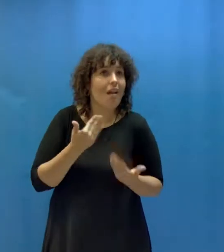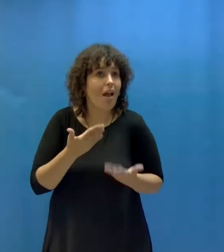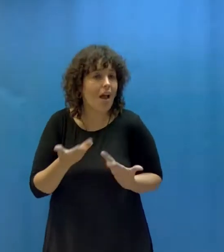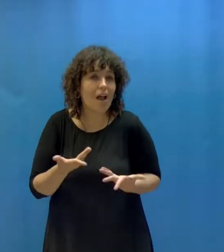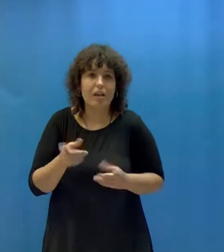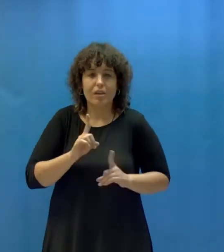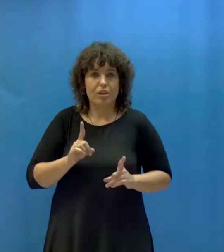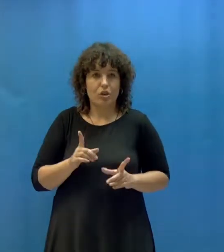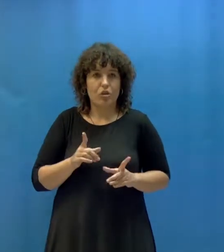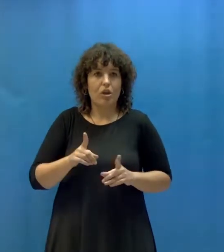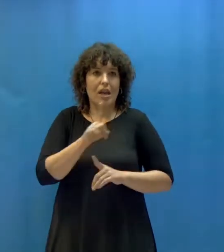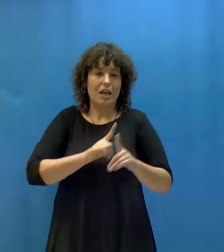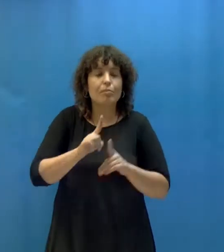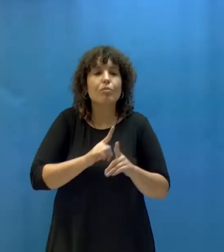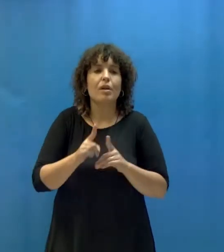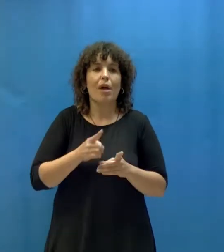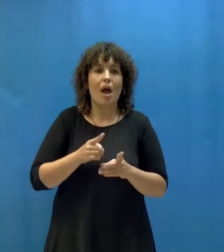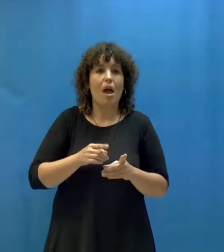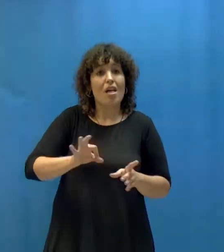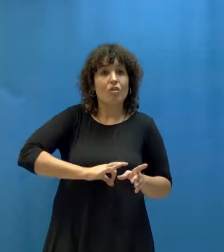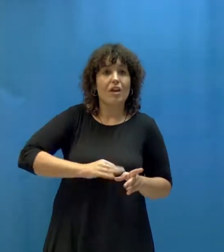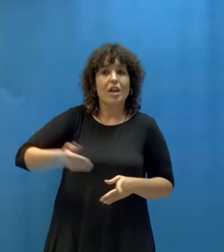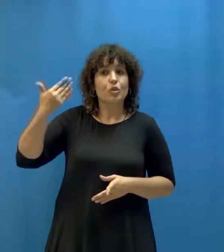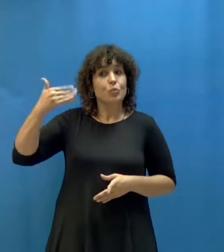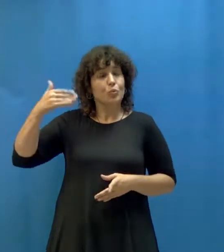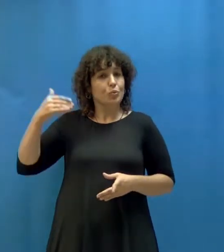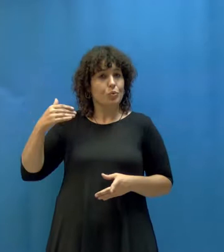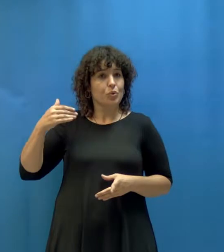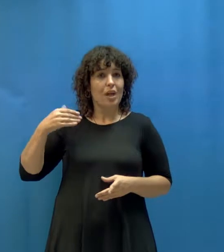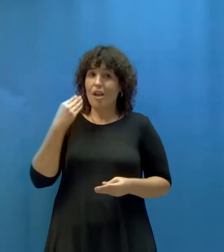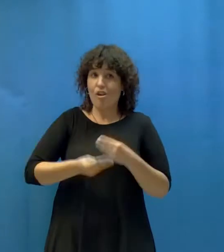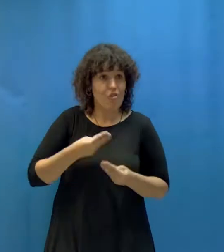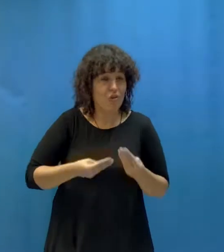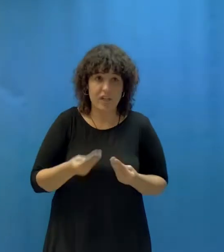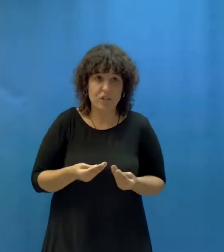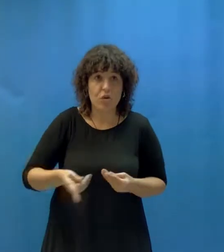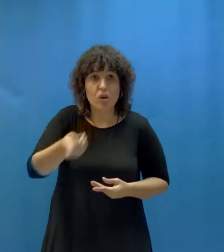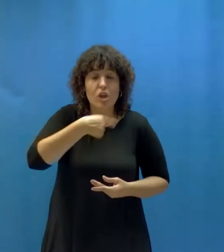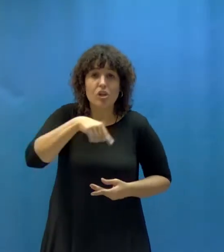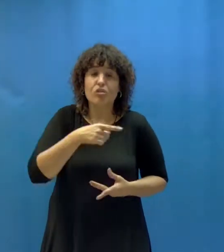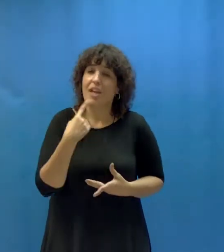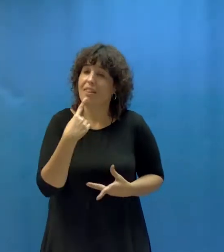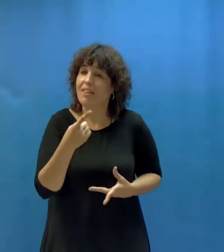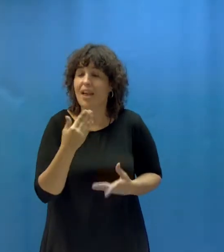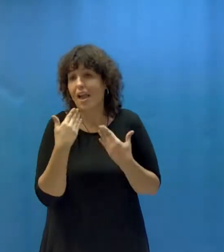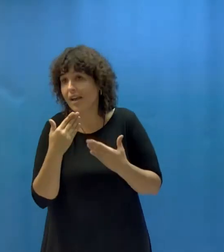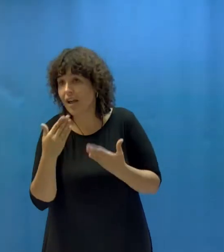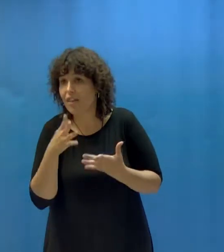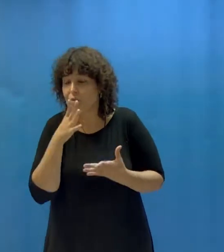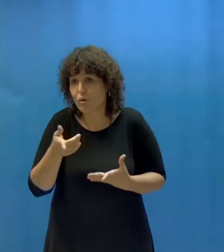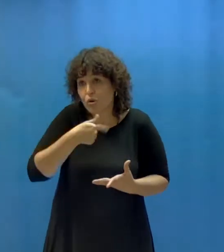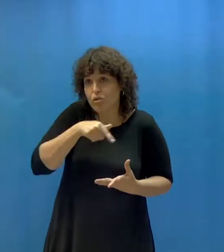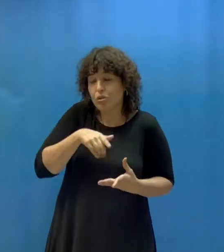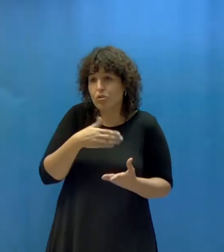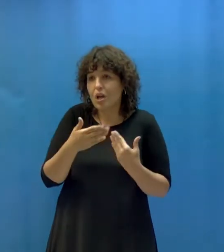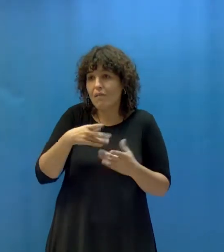problema és que se recriminava que els anteriors regidors no ho hagueren fet. I mentre vostè li rigui les gràcies a la gent que ens recrimina en la llengua que parlem, continuarem tenint